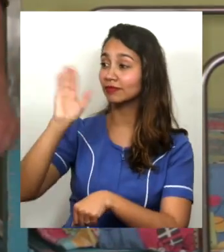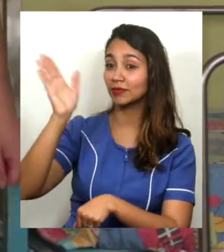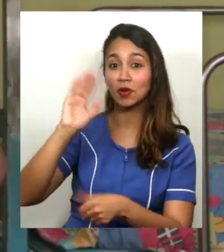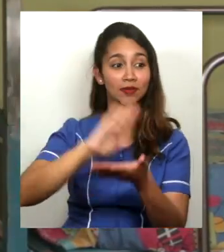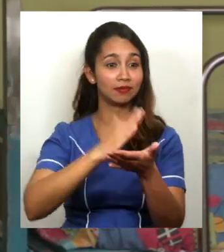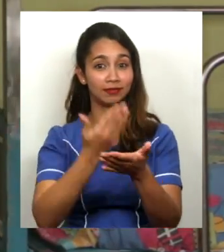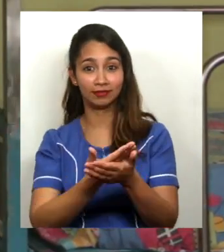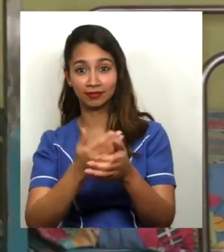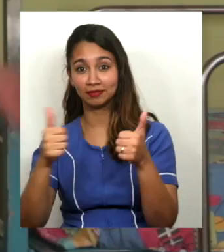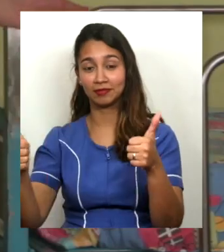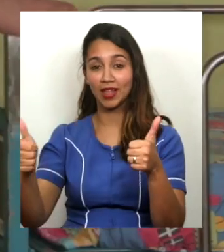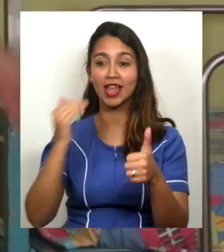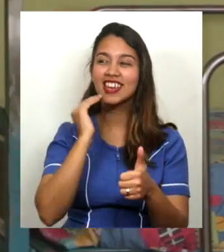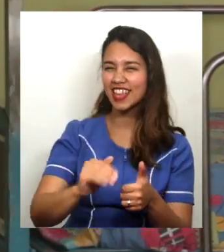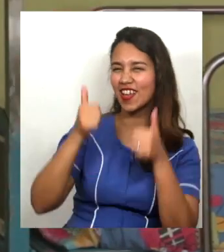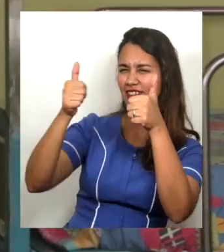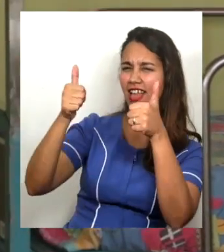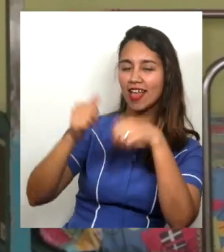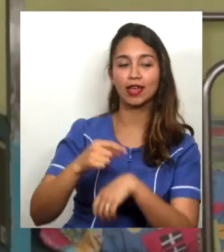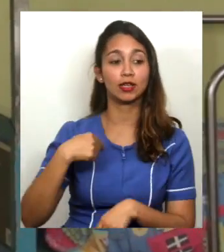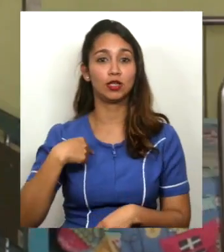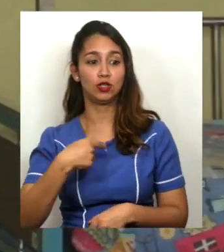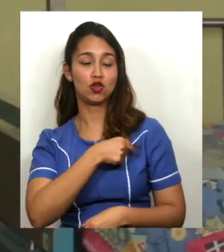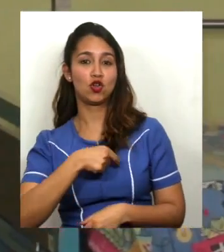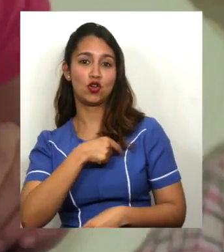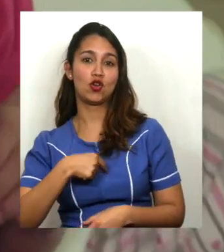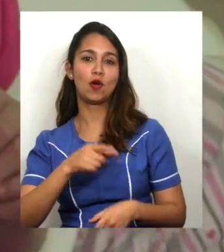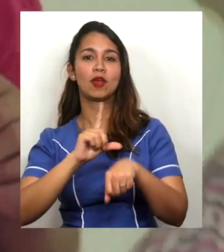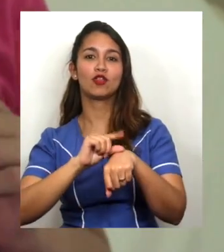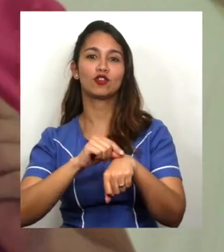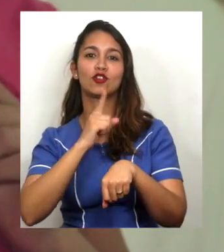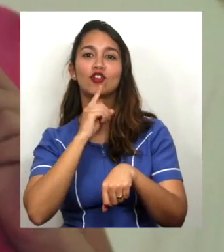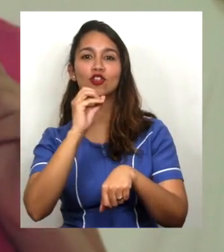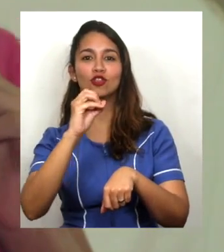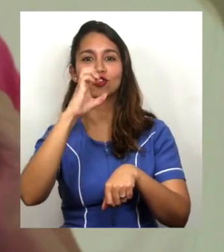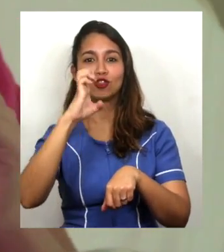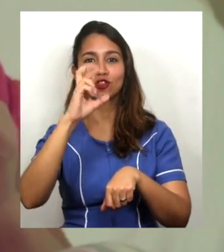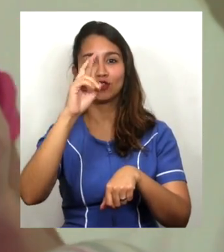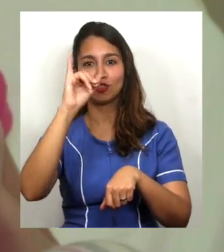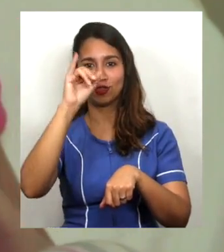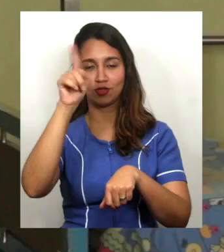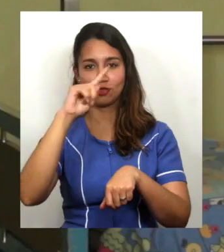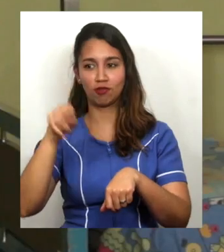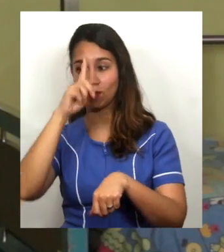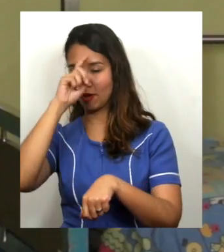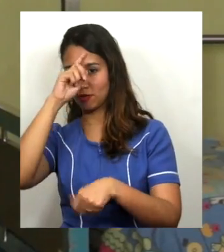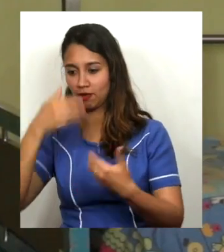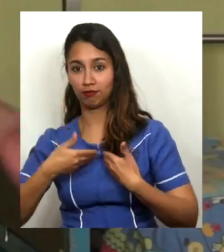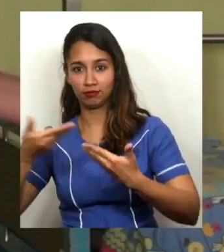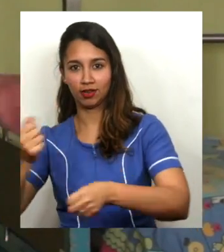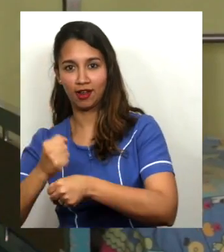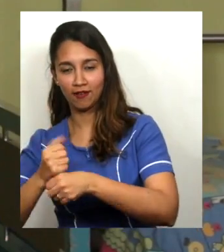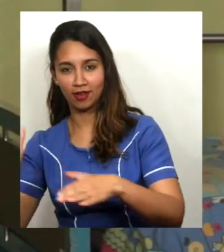Permiso. Hola. ¿Qué tal? ¿Cómo están? Bien. Me presento. Mi nombre es el Dr. Tocris y